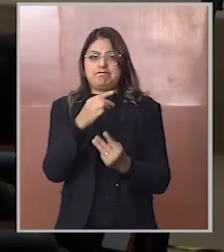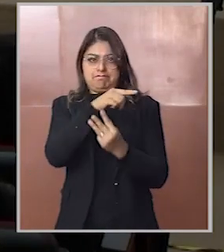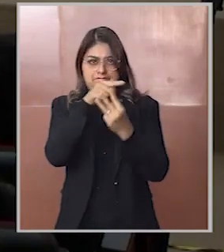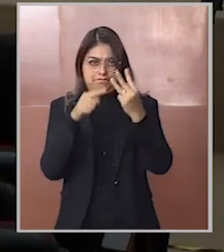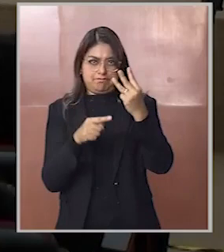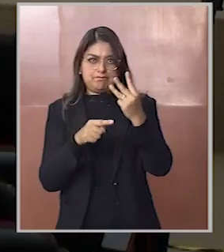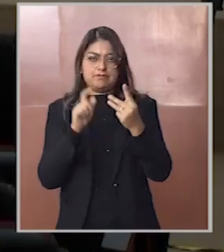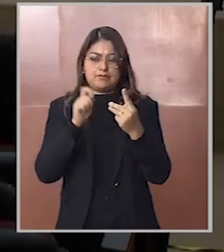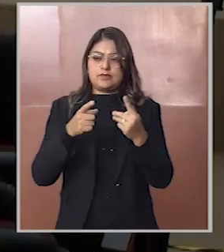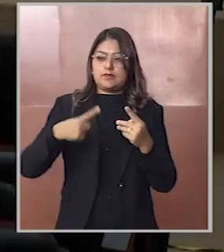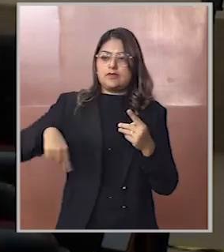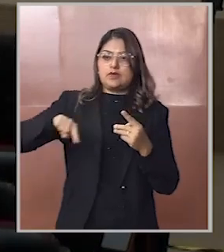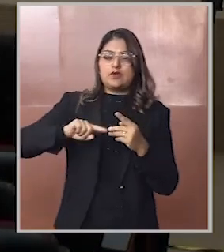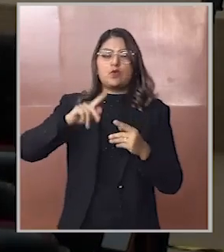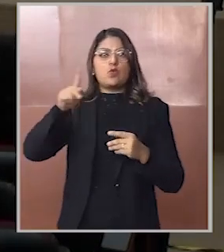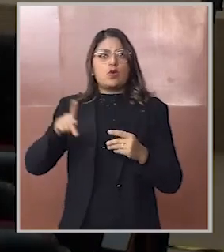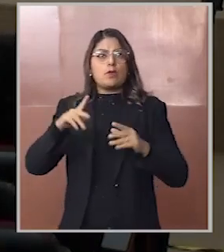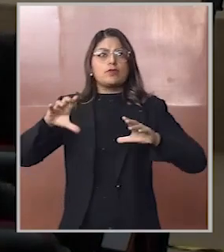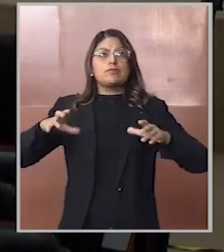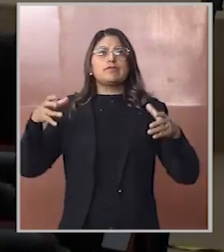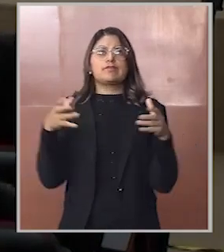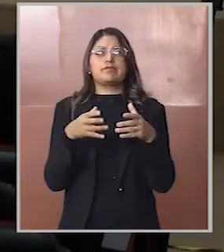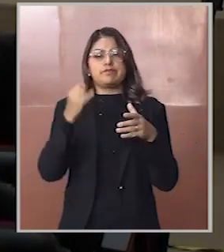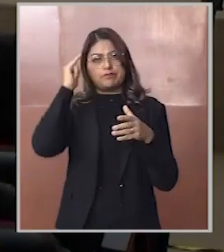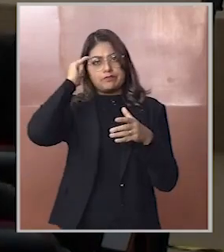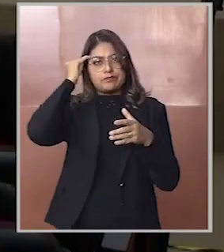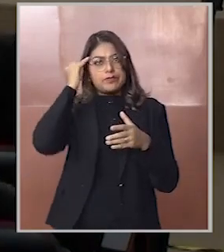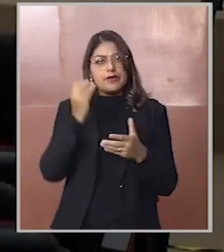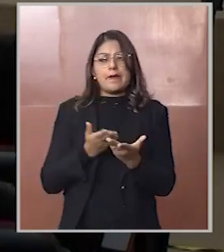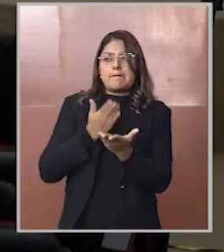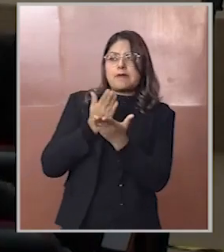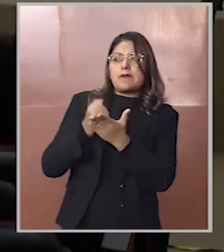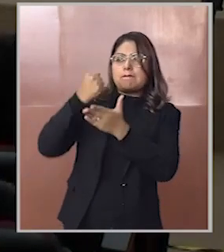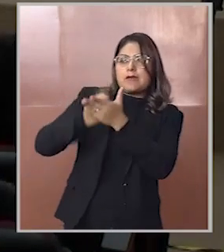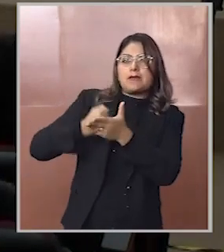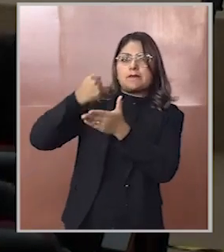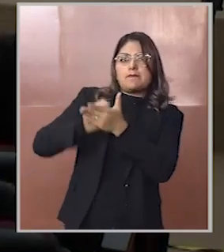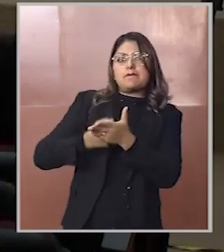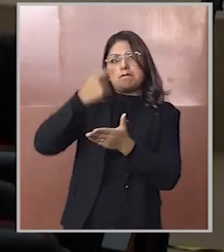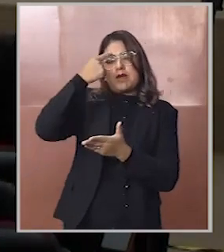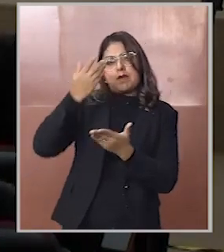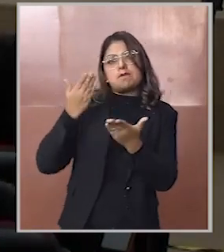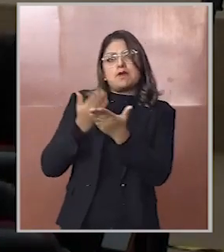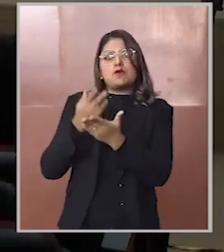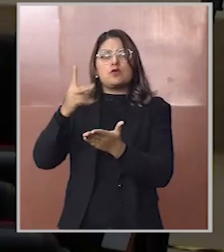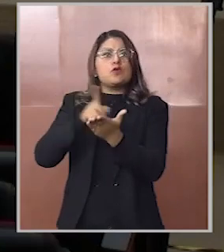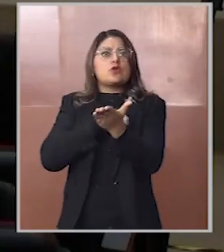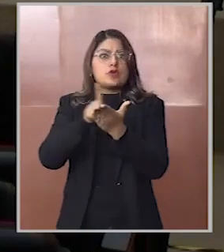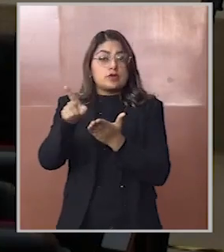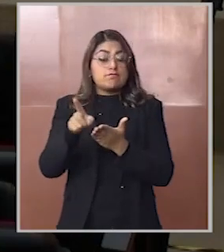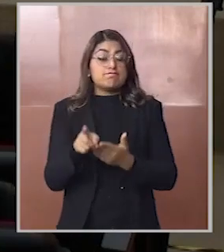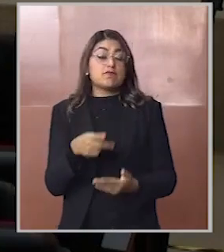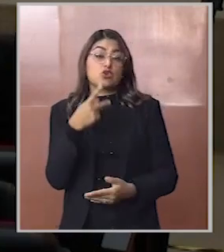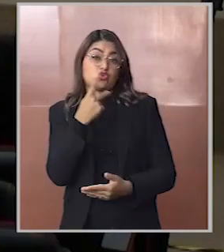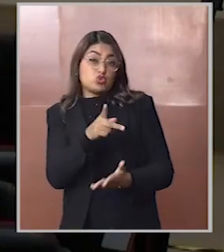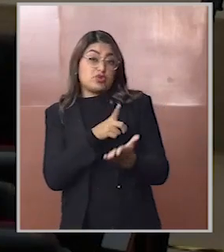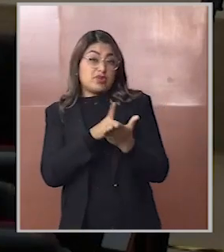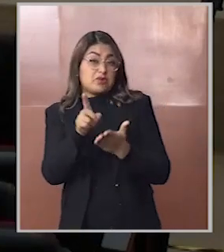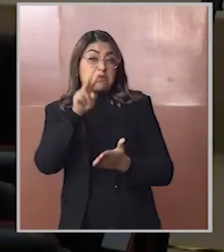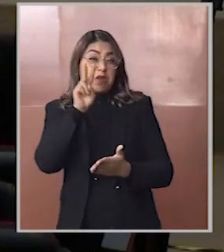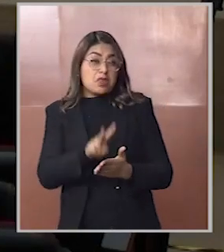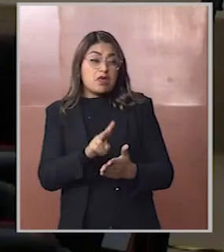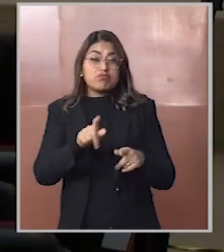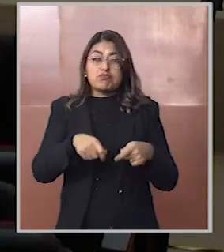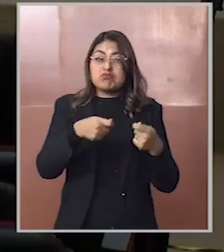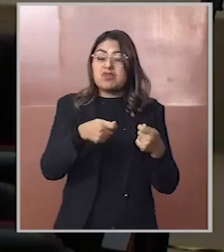histórico las luchas de los pueblos y comunidades han realizado para exigir el respeto a sus derechos el reconocimiento a sus derechos no ha sido